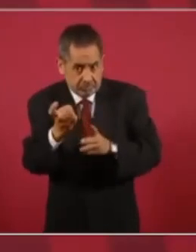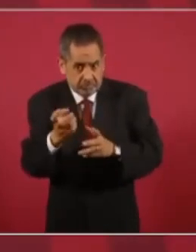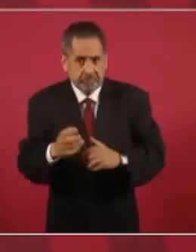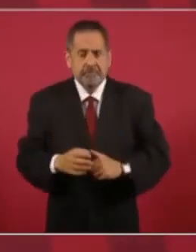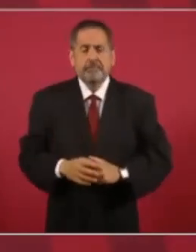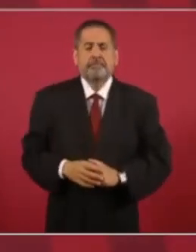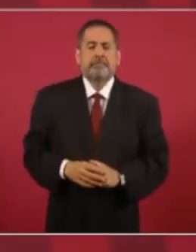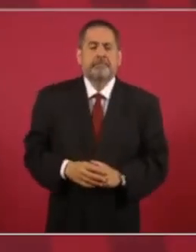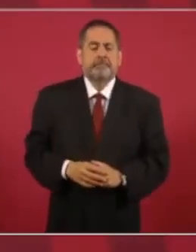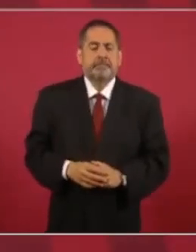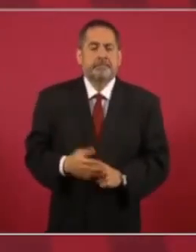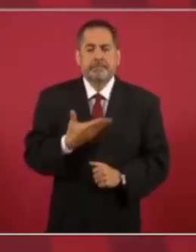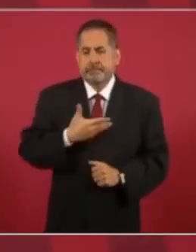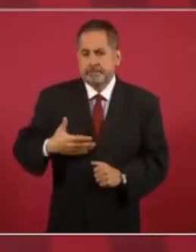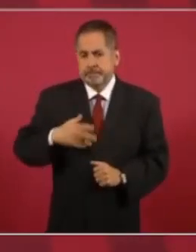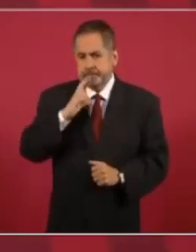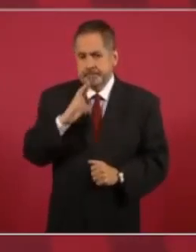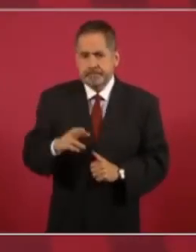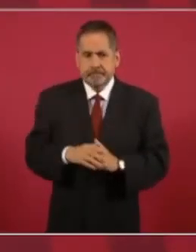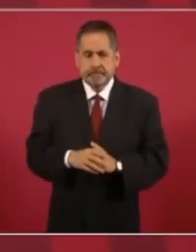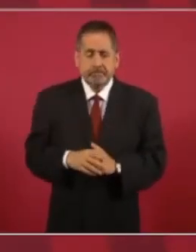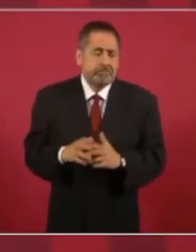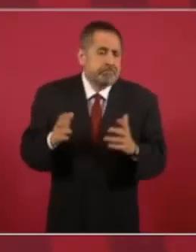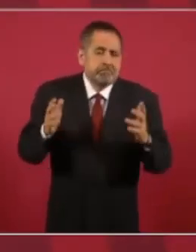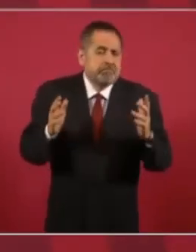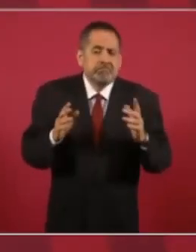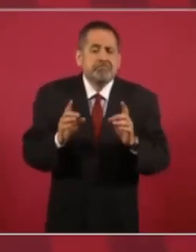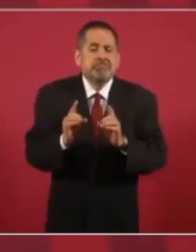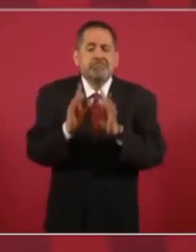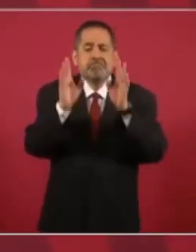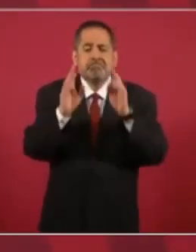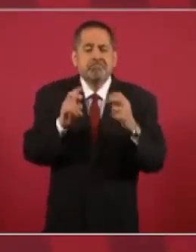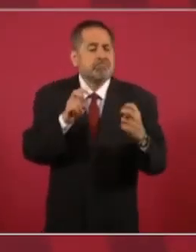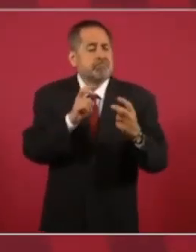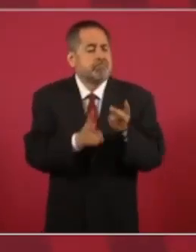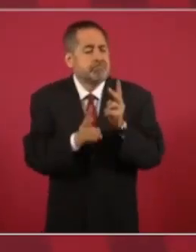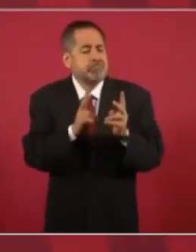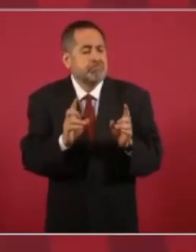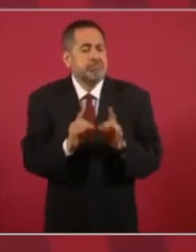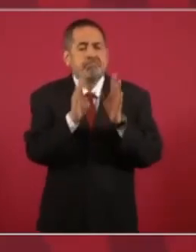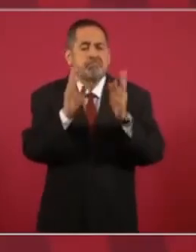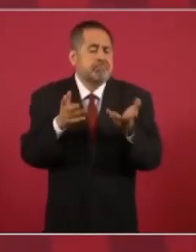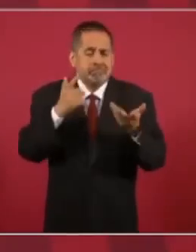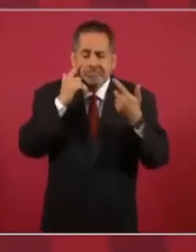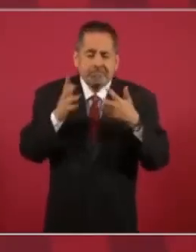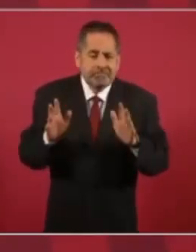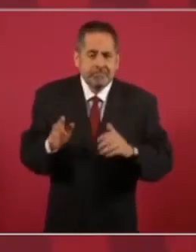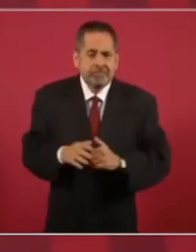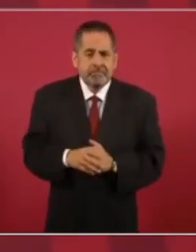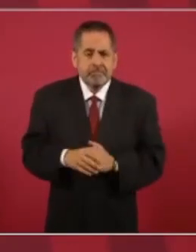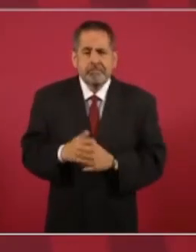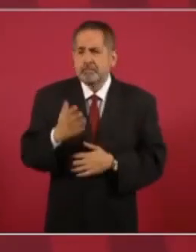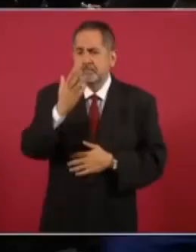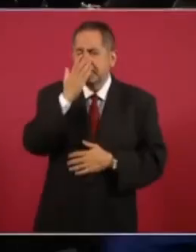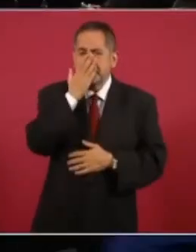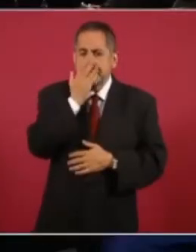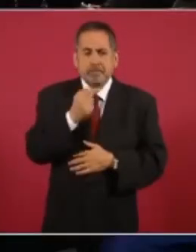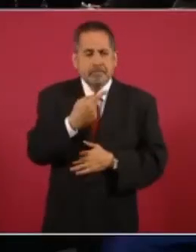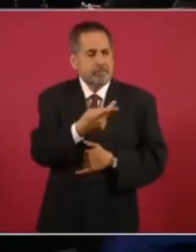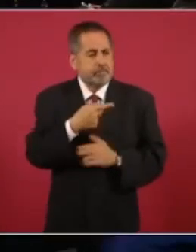que saliera algo sobre los temas, pero pues no hay